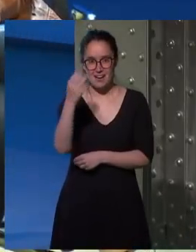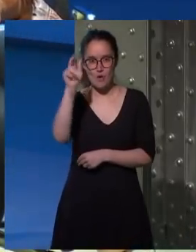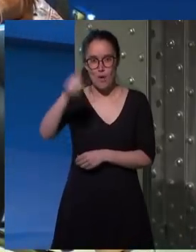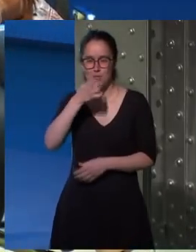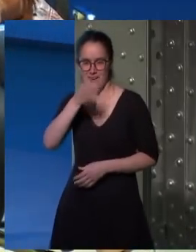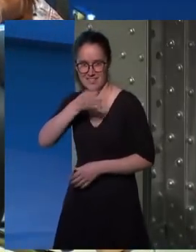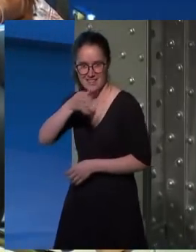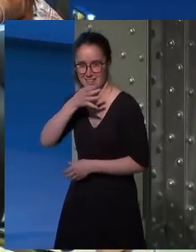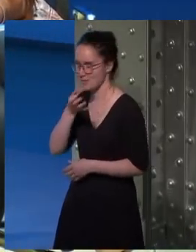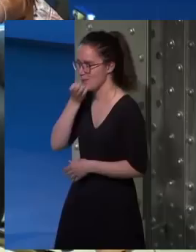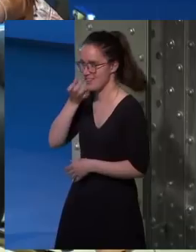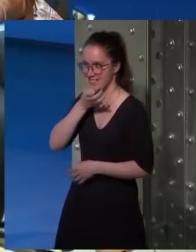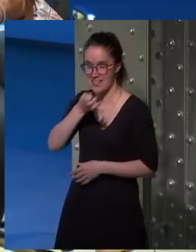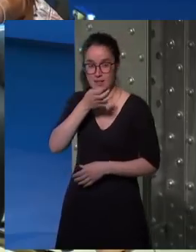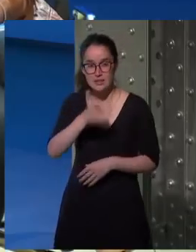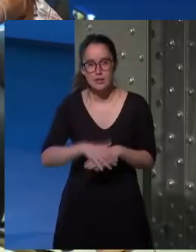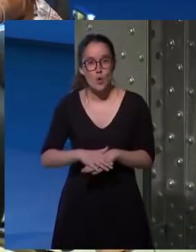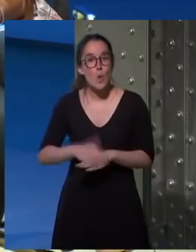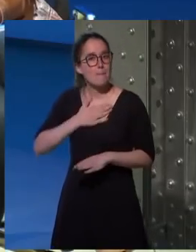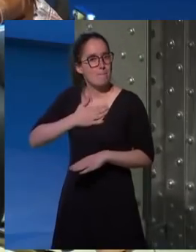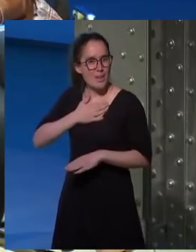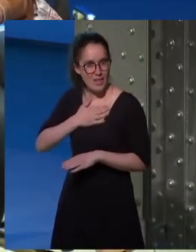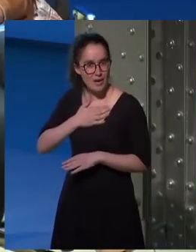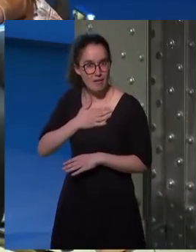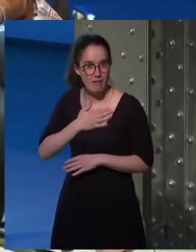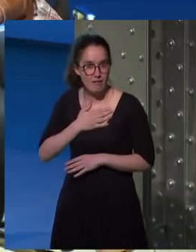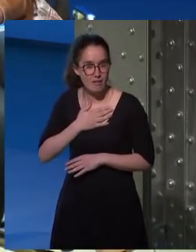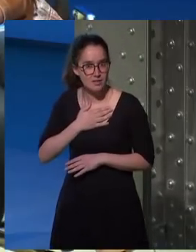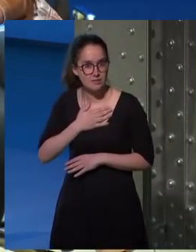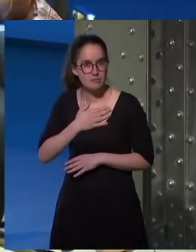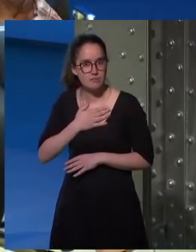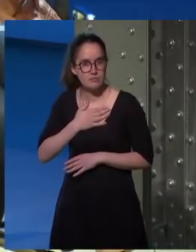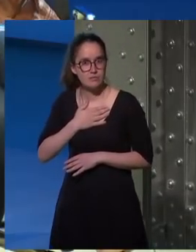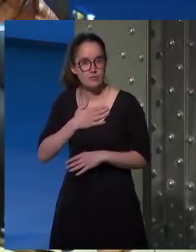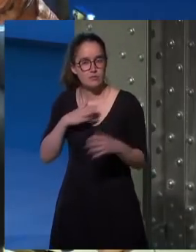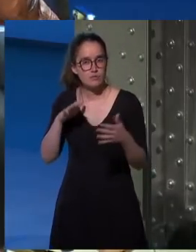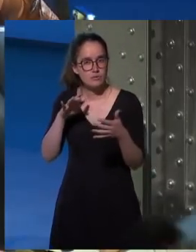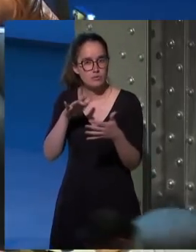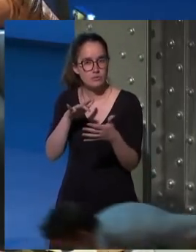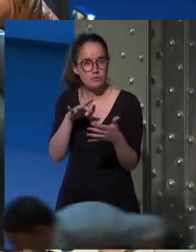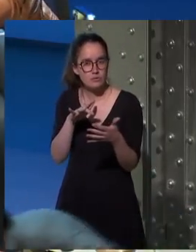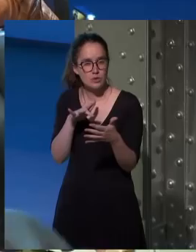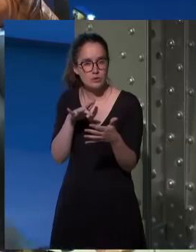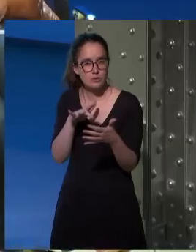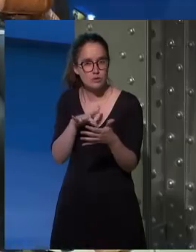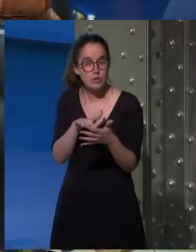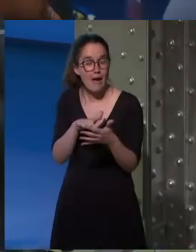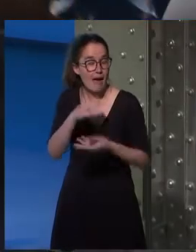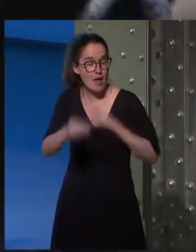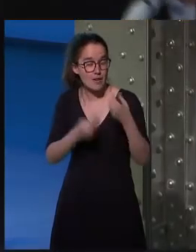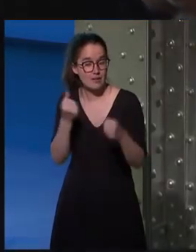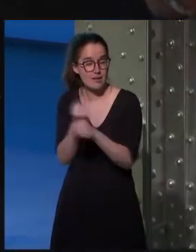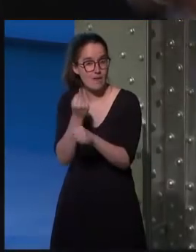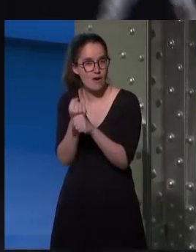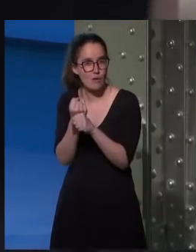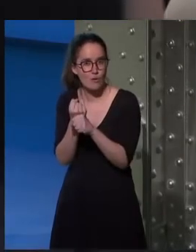tardes. Buenas tardes. No, ha sido un placer el poder, digamos, que llegar a poder hacer este